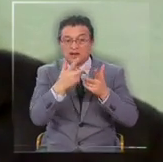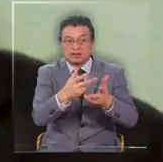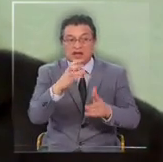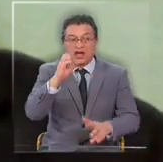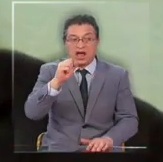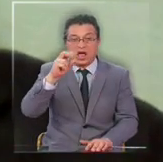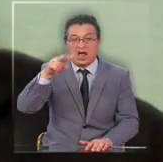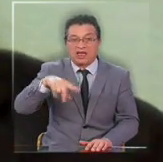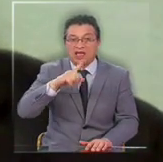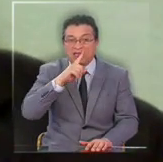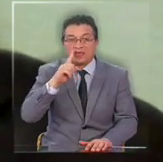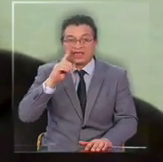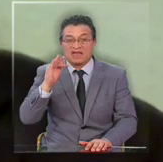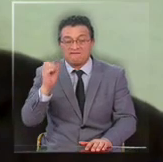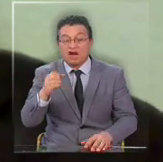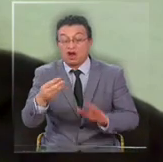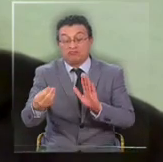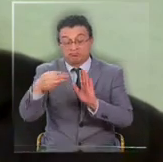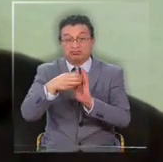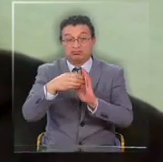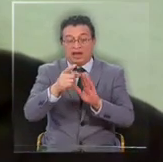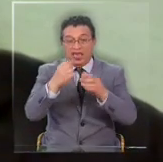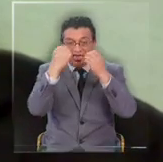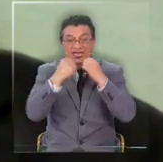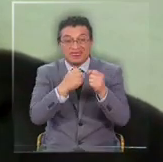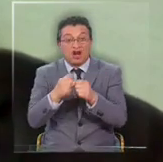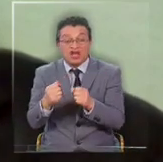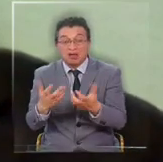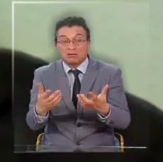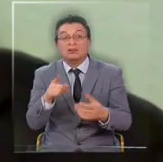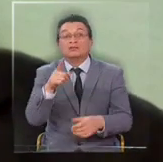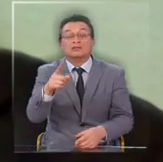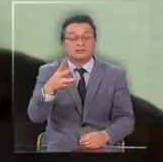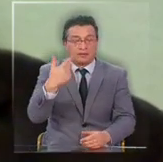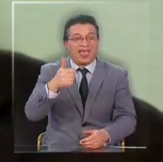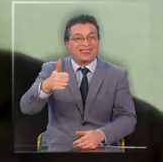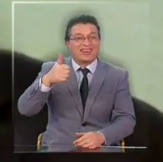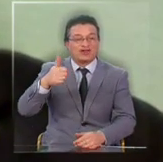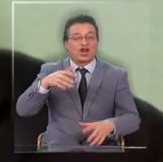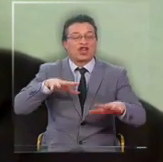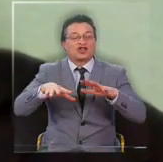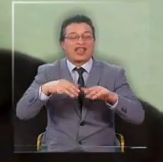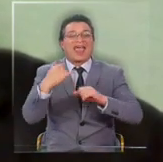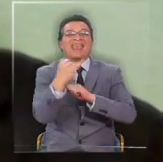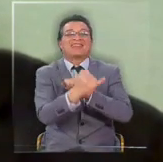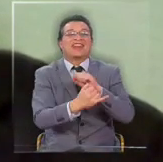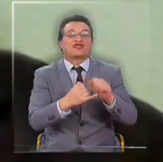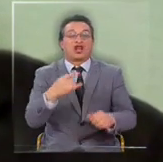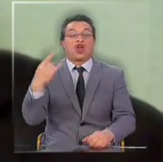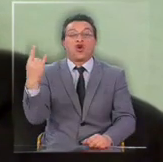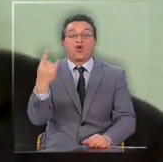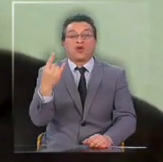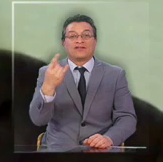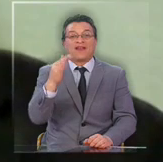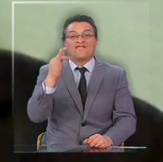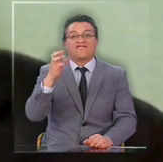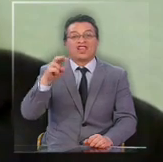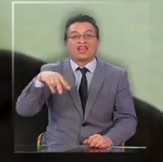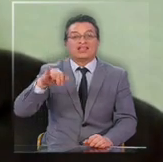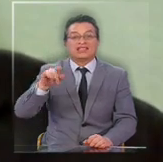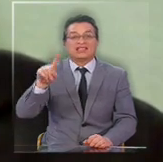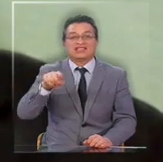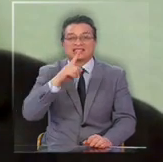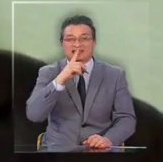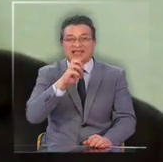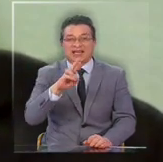incluir a Antifa dentro de la lista de organizaciones terroristas? Ya estamos con Alberto Rojas, director del Observatorio de Asuntos Internacionales de la Universidad de Finisterre, para hablar sobre este tema.